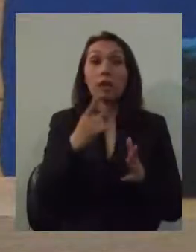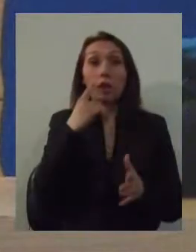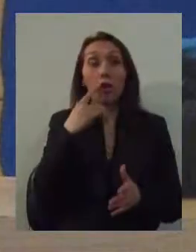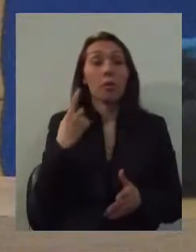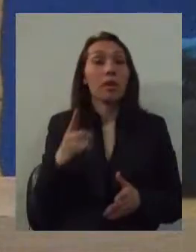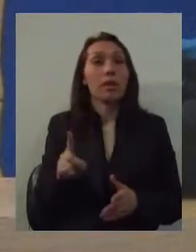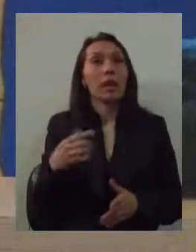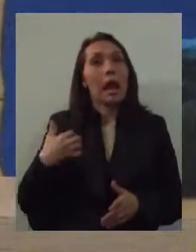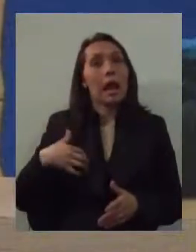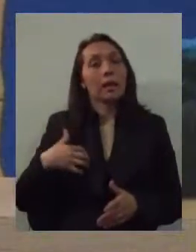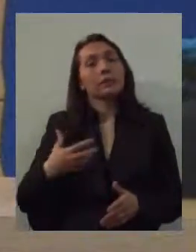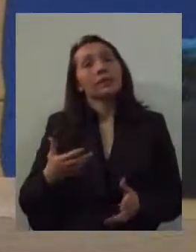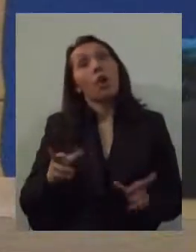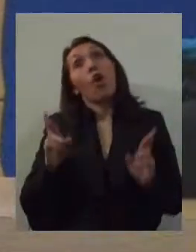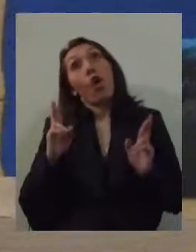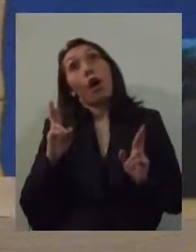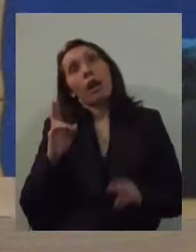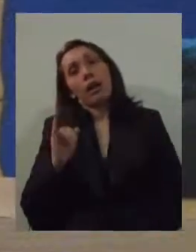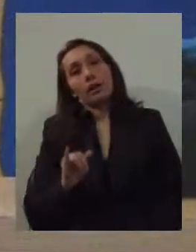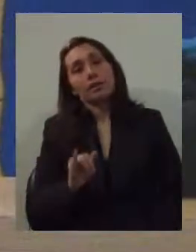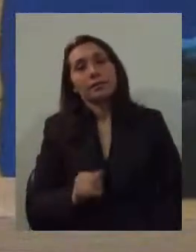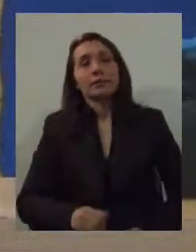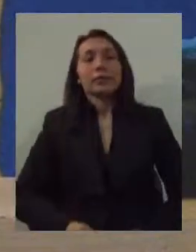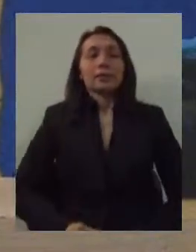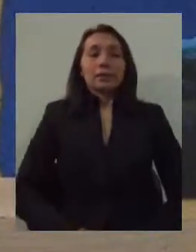derecho argentino, pero ojalá que sí.